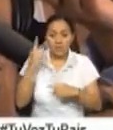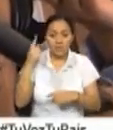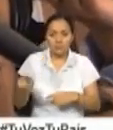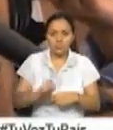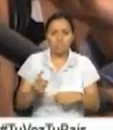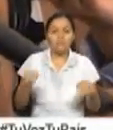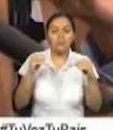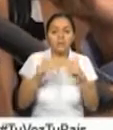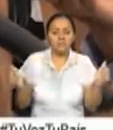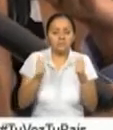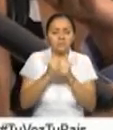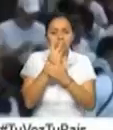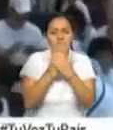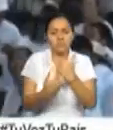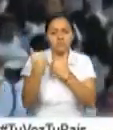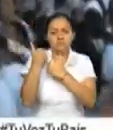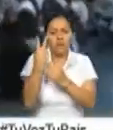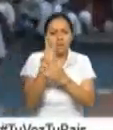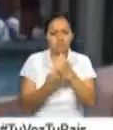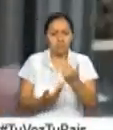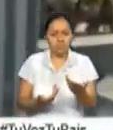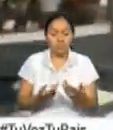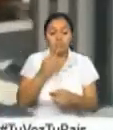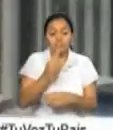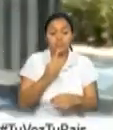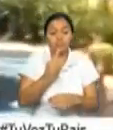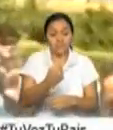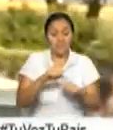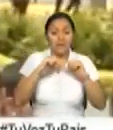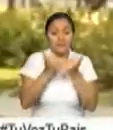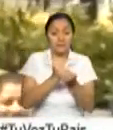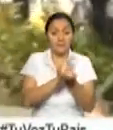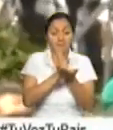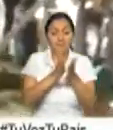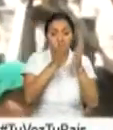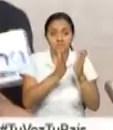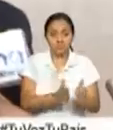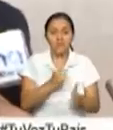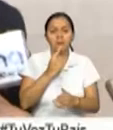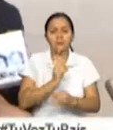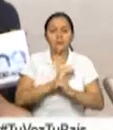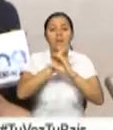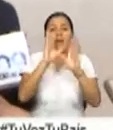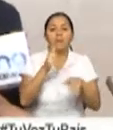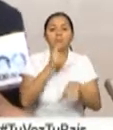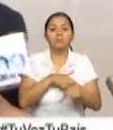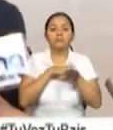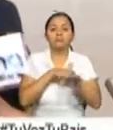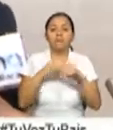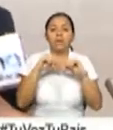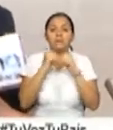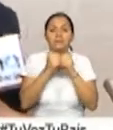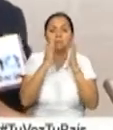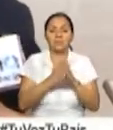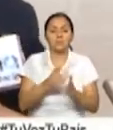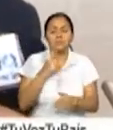habla de un principio de corresponsabilidad. Frente a estos pronunciamientos, del asambleísta Sebastián Palacios respalda lo dicho por la asambleísta del oficialismo.